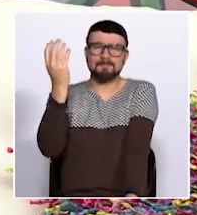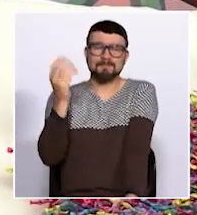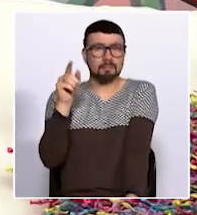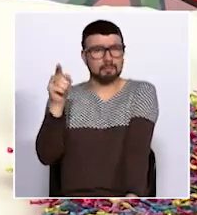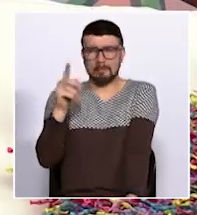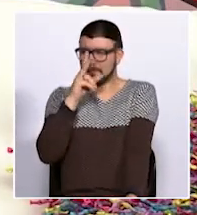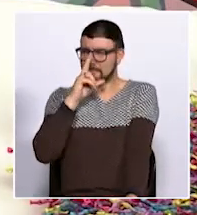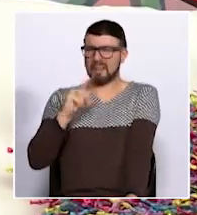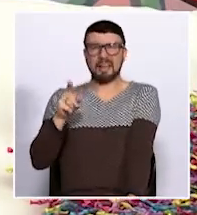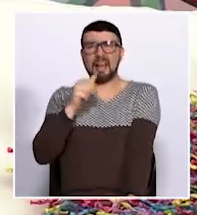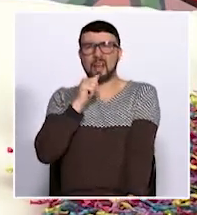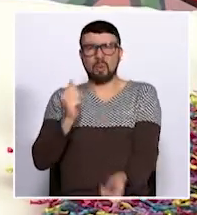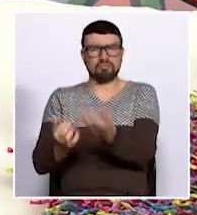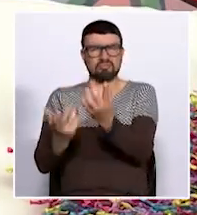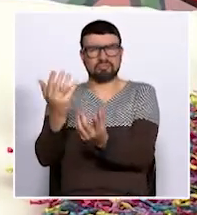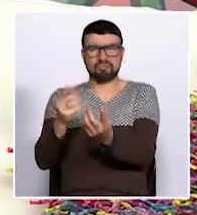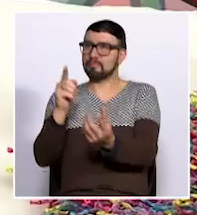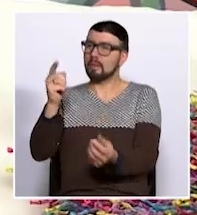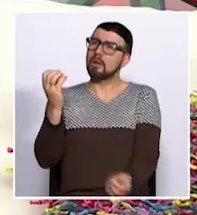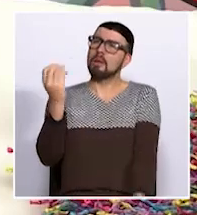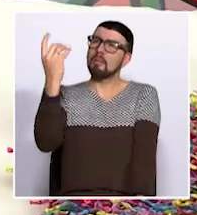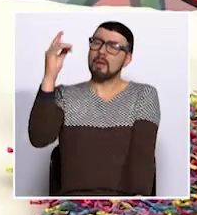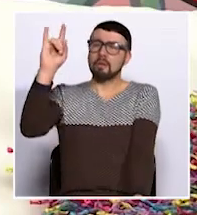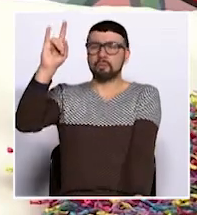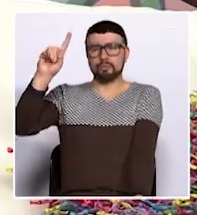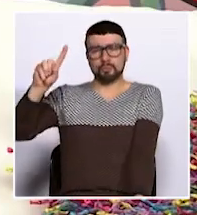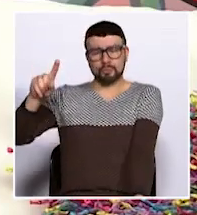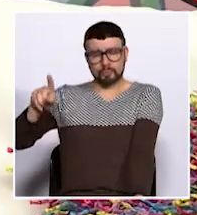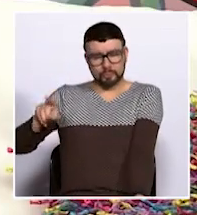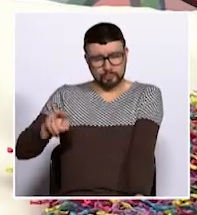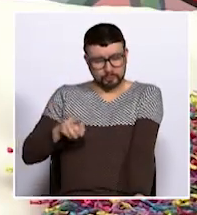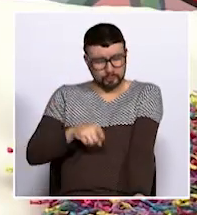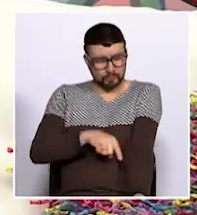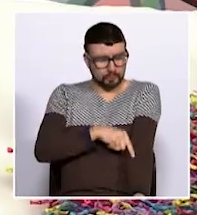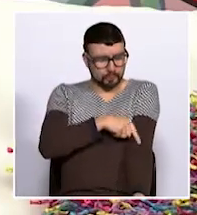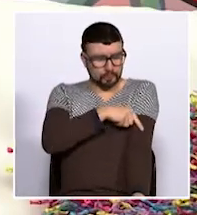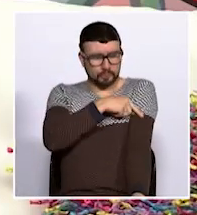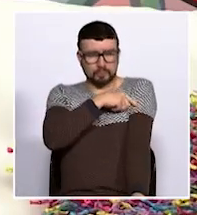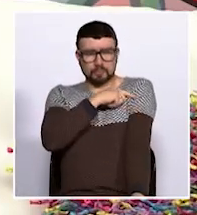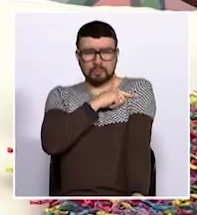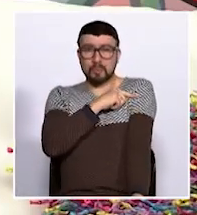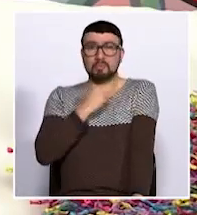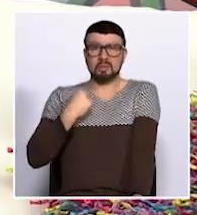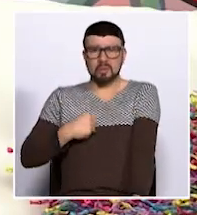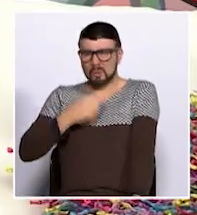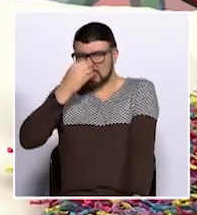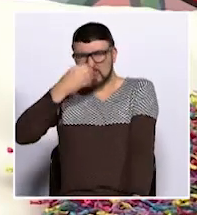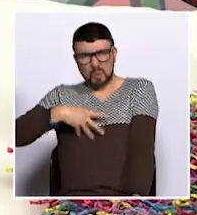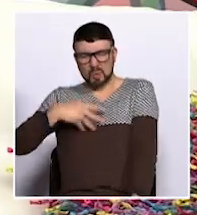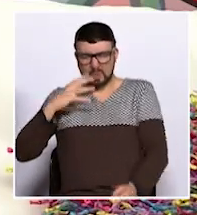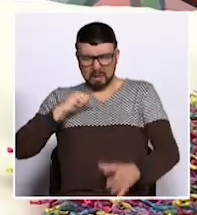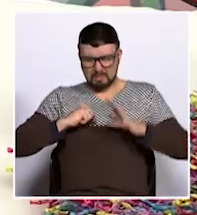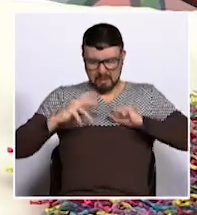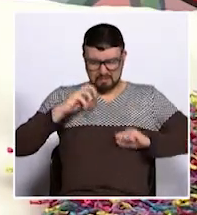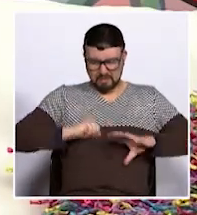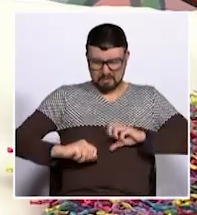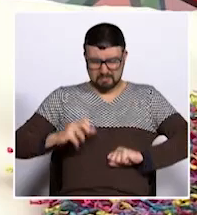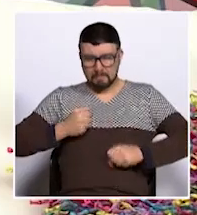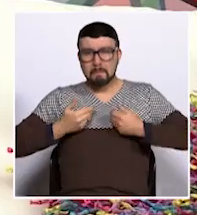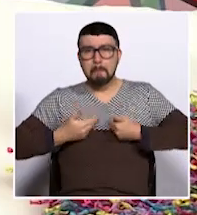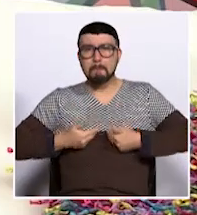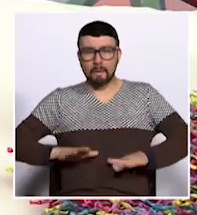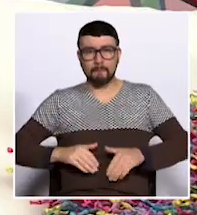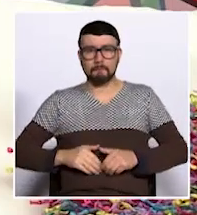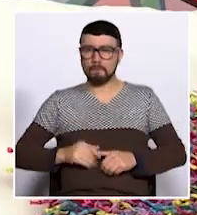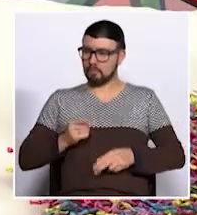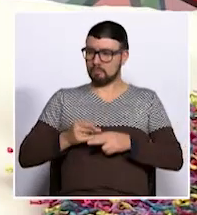agua hirviendo. Eso coge las sustancias que nos va a ayudar a sacar los radicales libres. ¿Qué son los radicales libres?